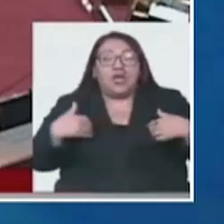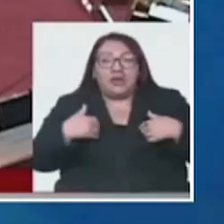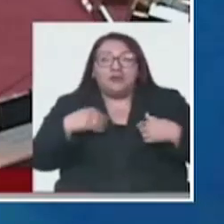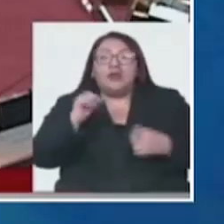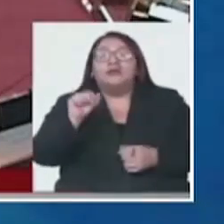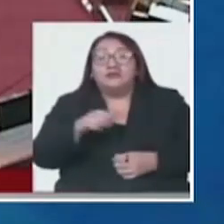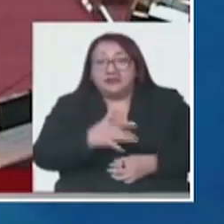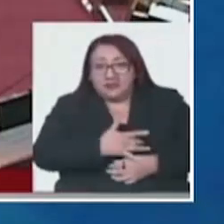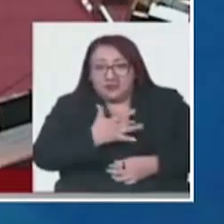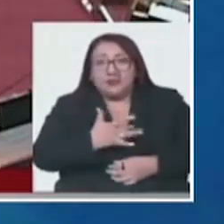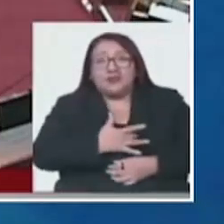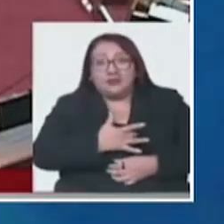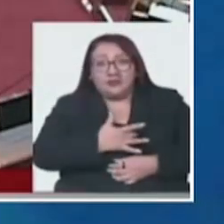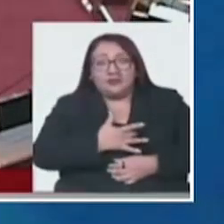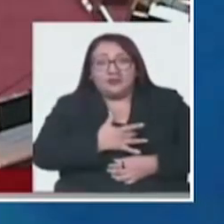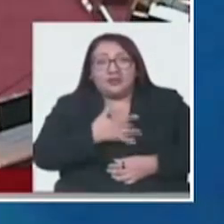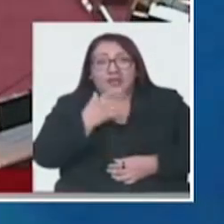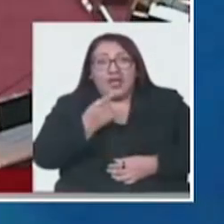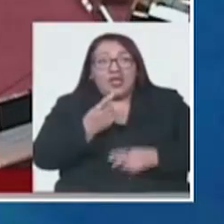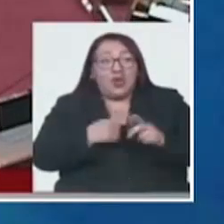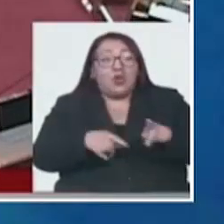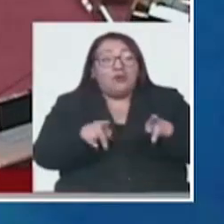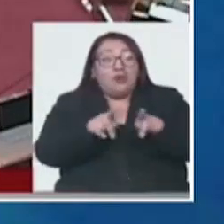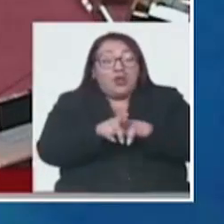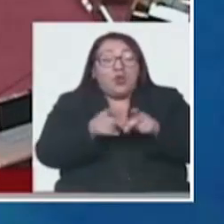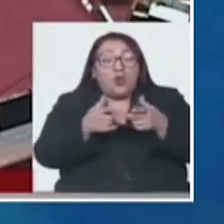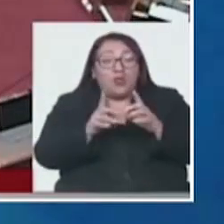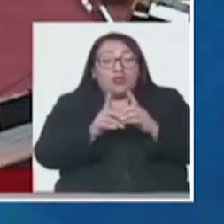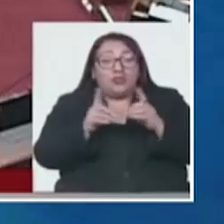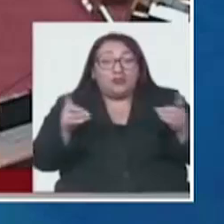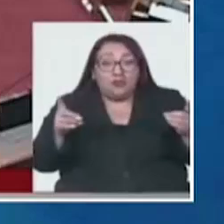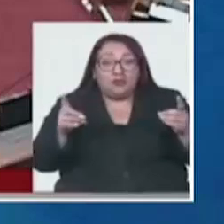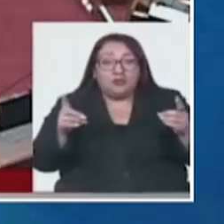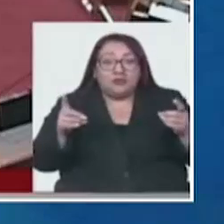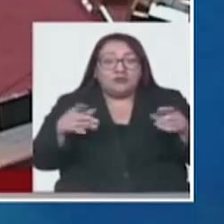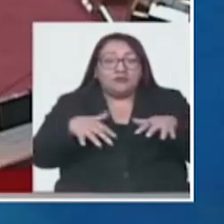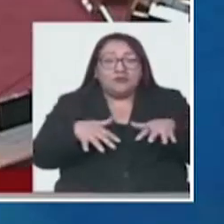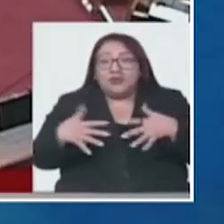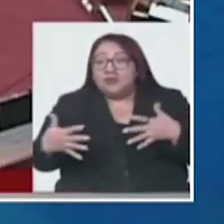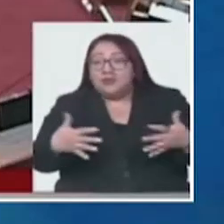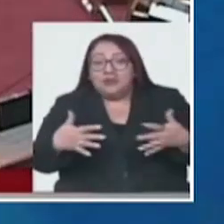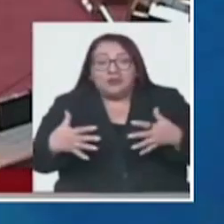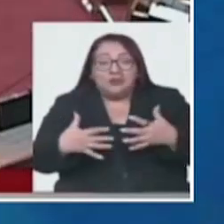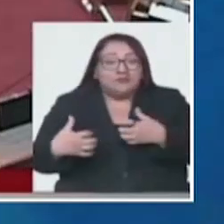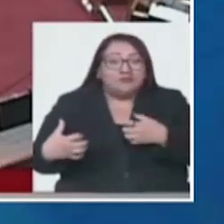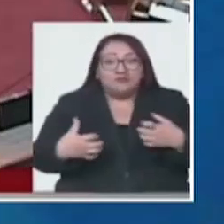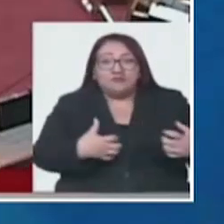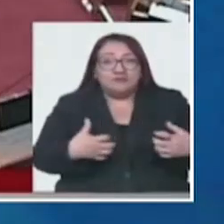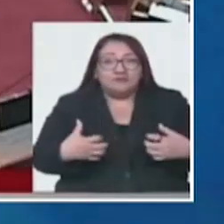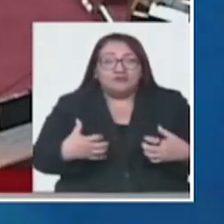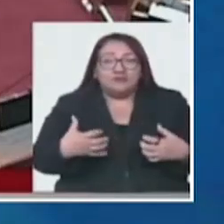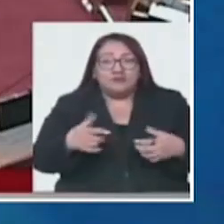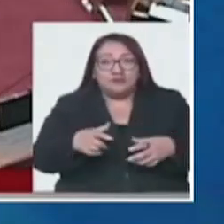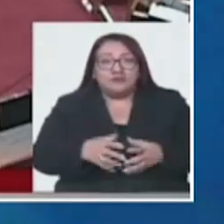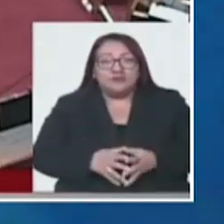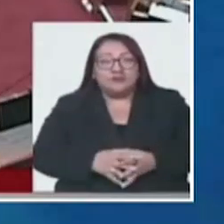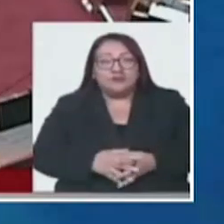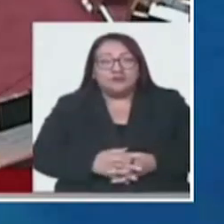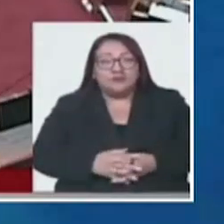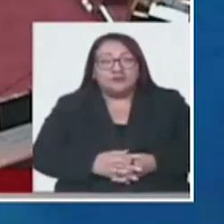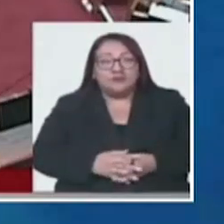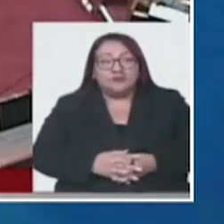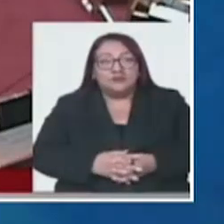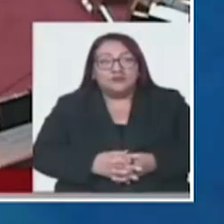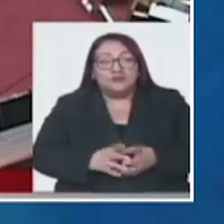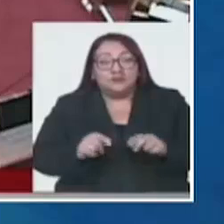aparato público. Así es como reciben su plata estos señores que después ante cualquier desacuerdo gritan caviar, caviar,